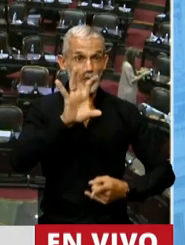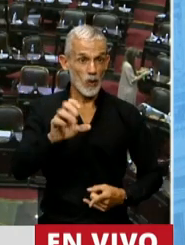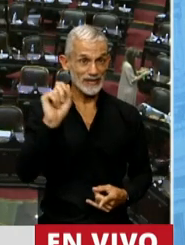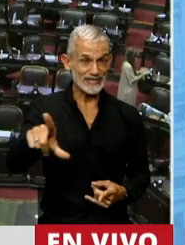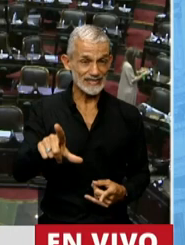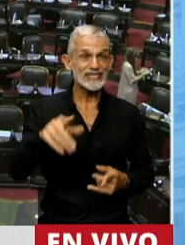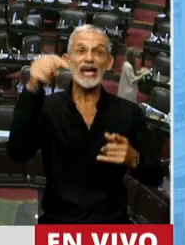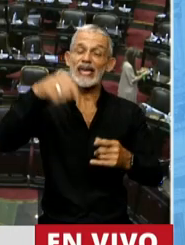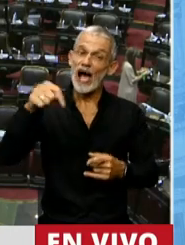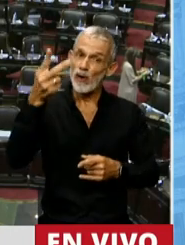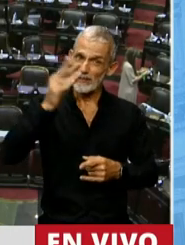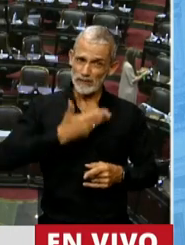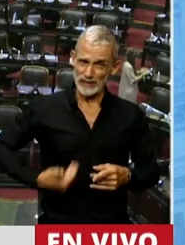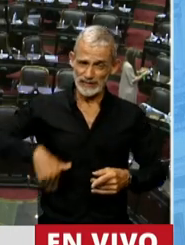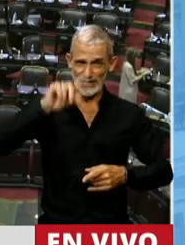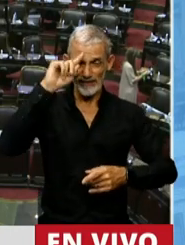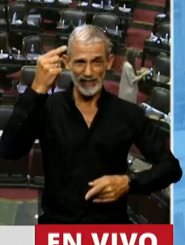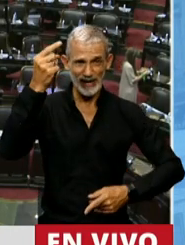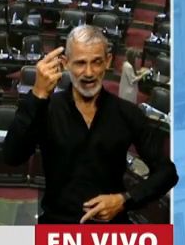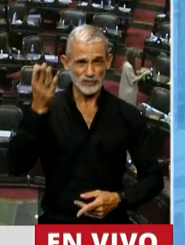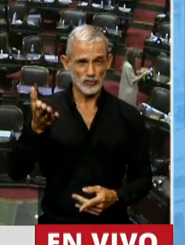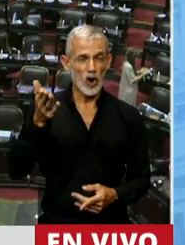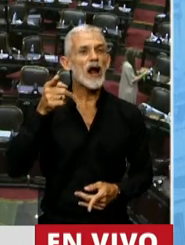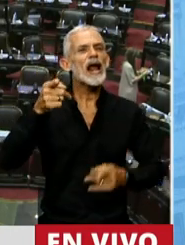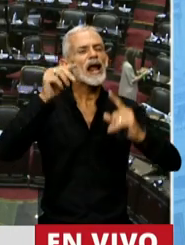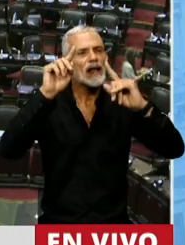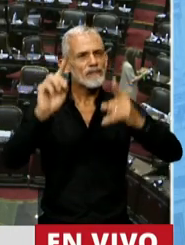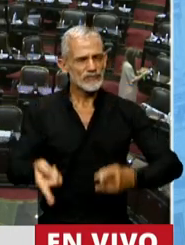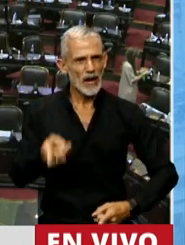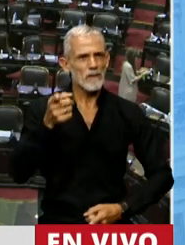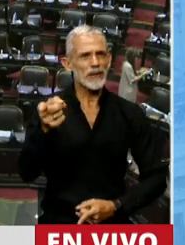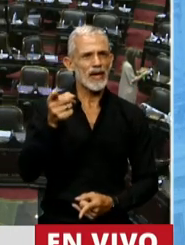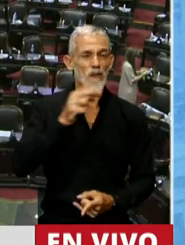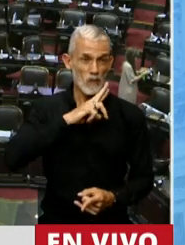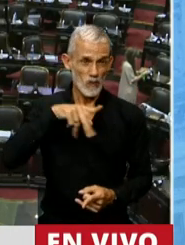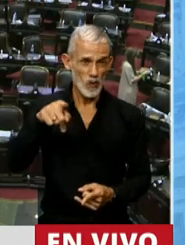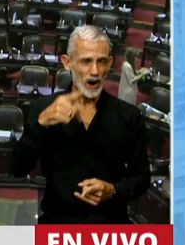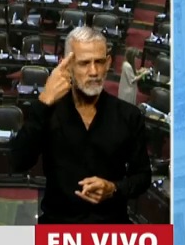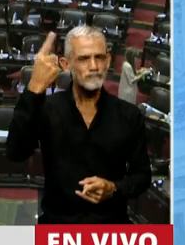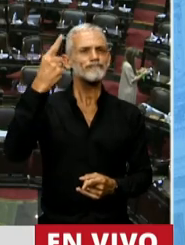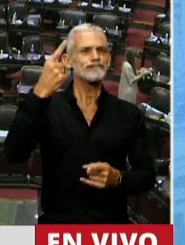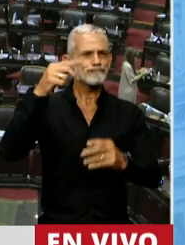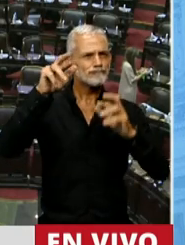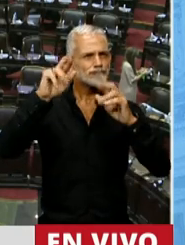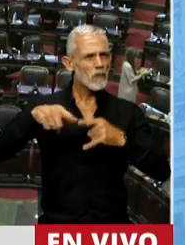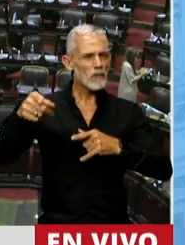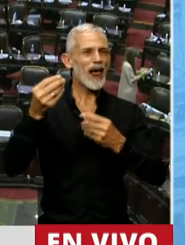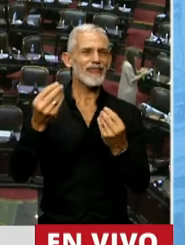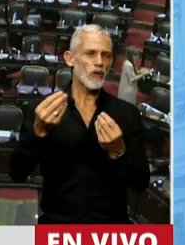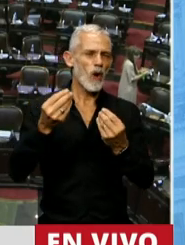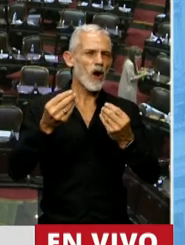provincia y actual vicepresidenta de la nación, fue también la que ideó gran parte